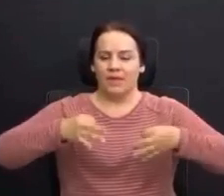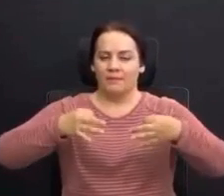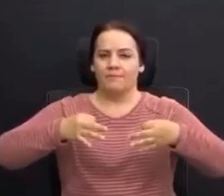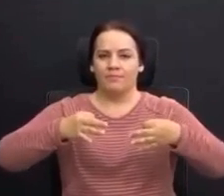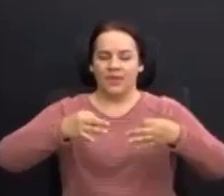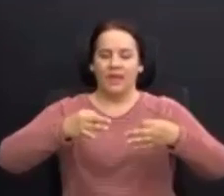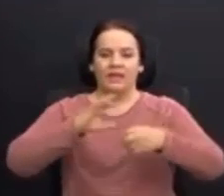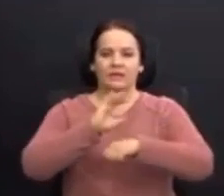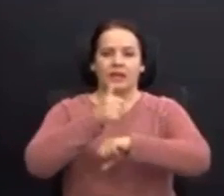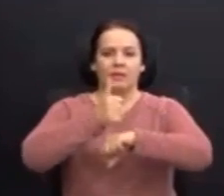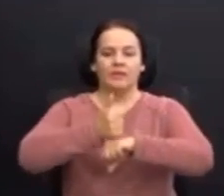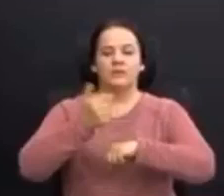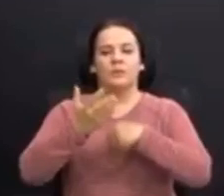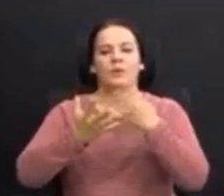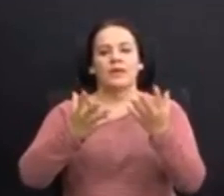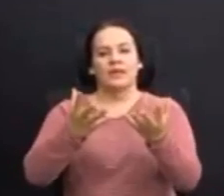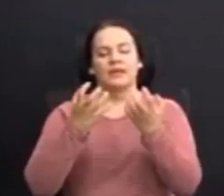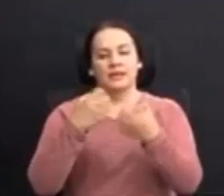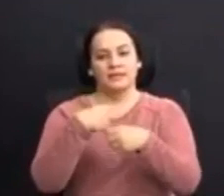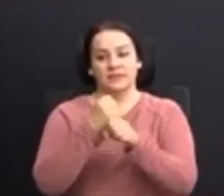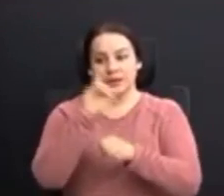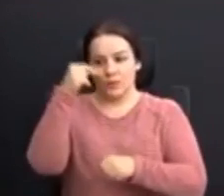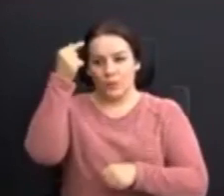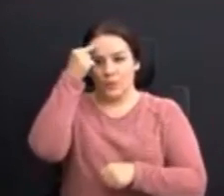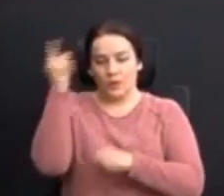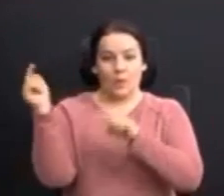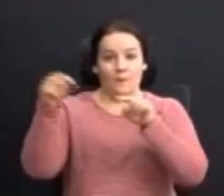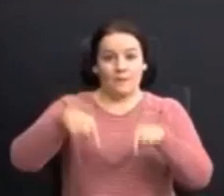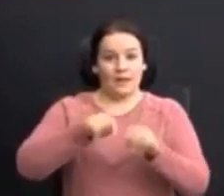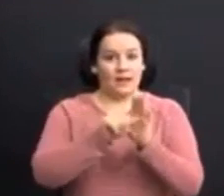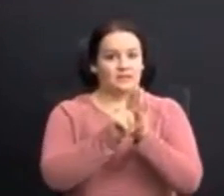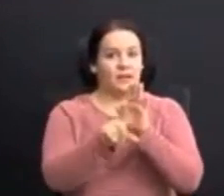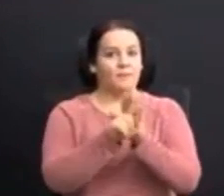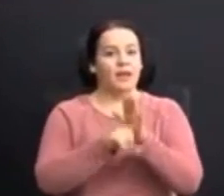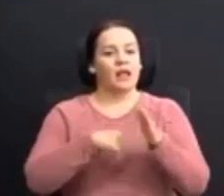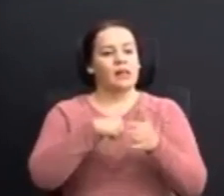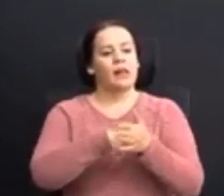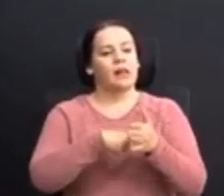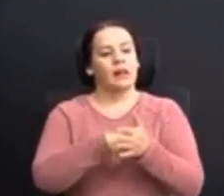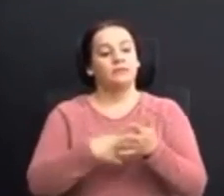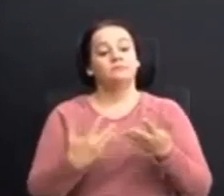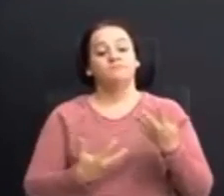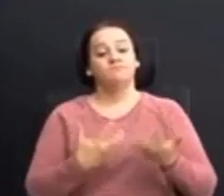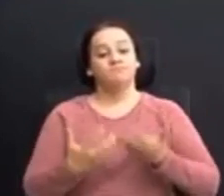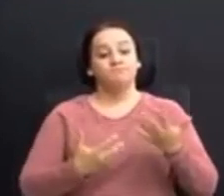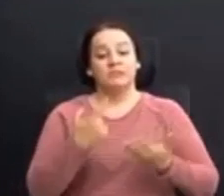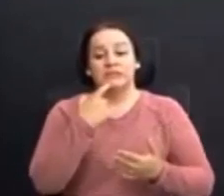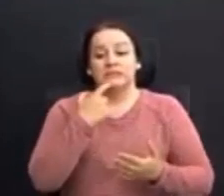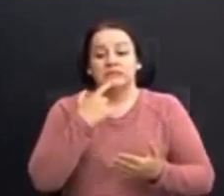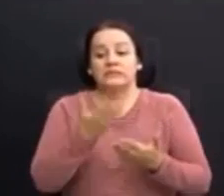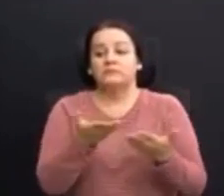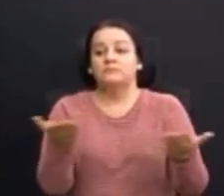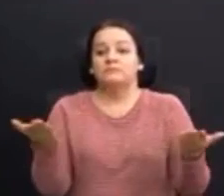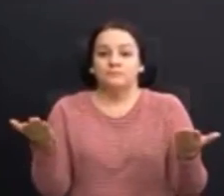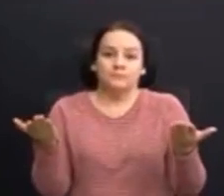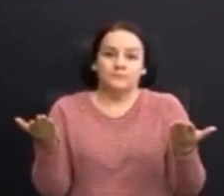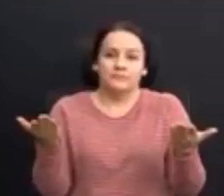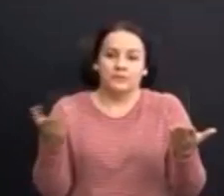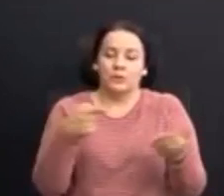hacer, y el Poder Ejecutivo viene aquí a la Asamblea Legislativa a golpear la mesa y a decir, muchachos,